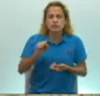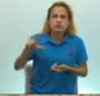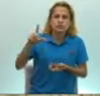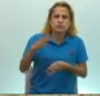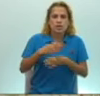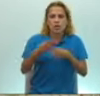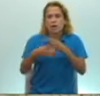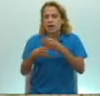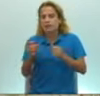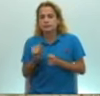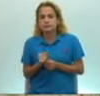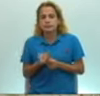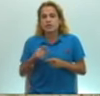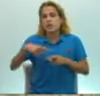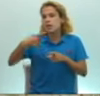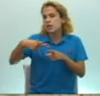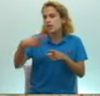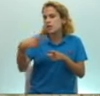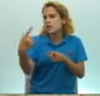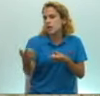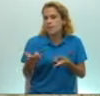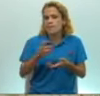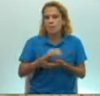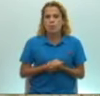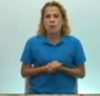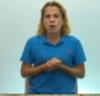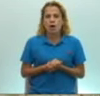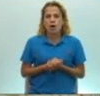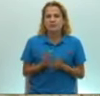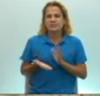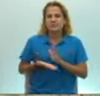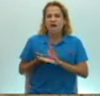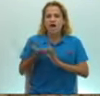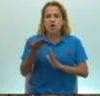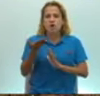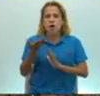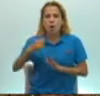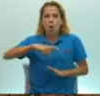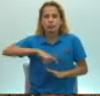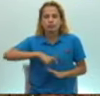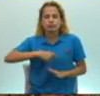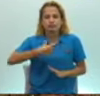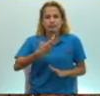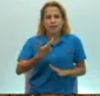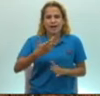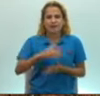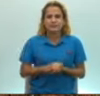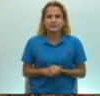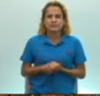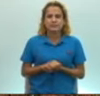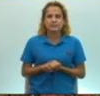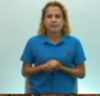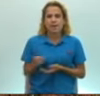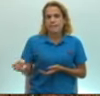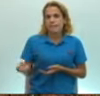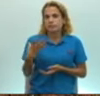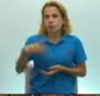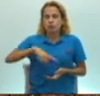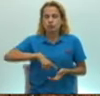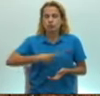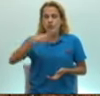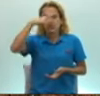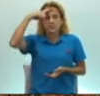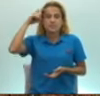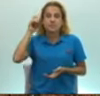desarrollo de la civilización con Augusto y sus sucesores, que van a llevar a un gran desarrollo en el orden cultural. Roma va a